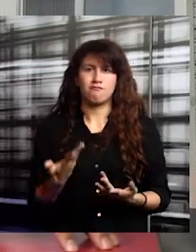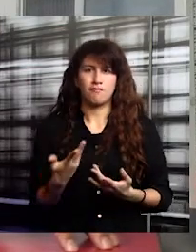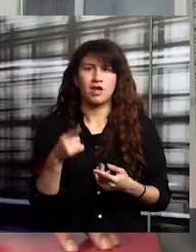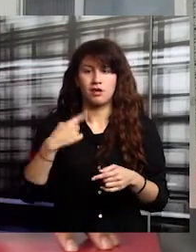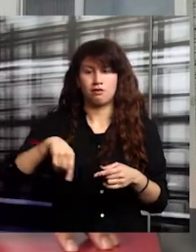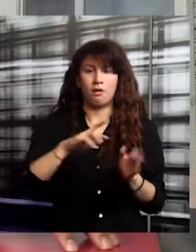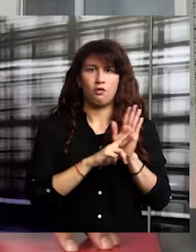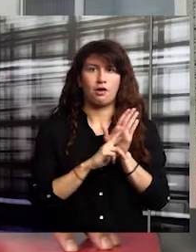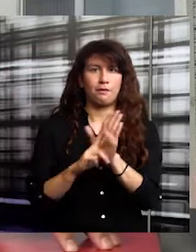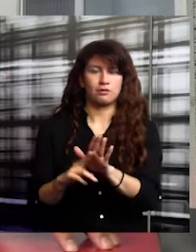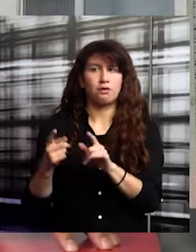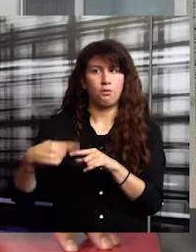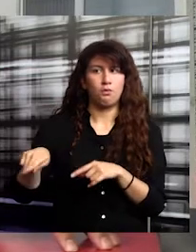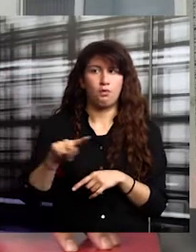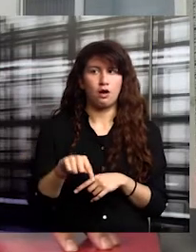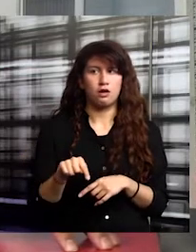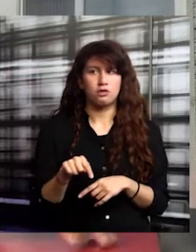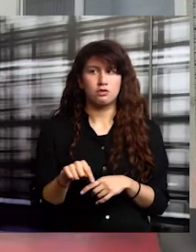que no estaban